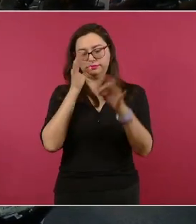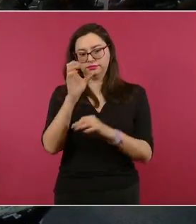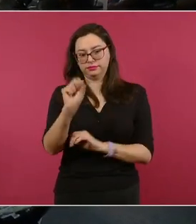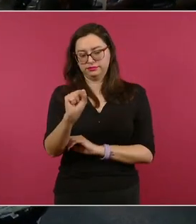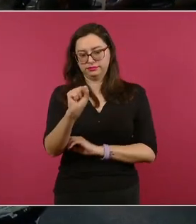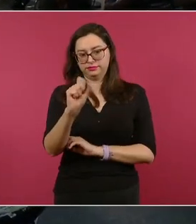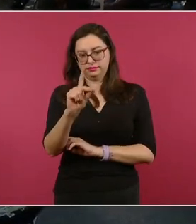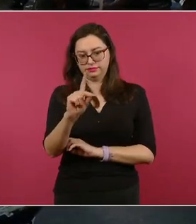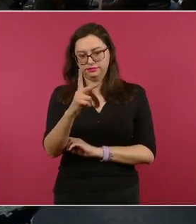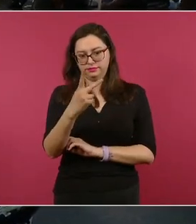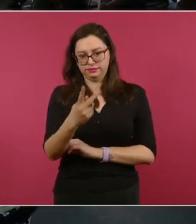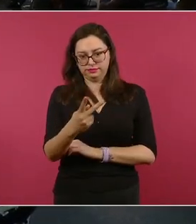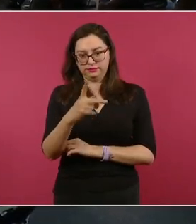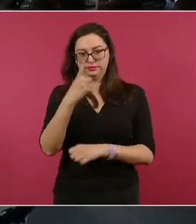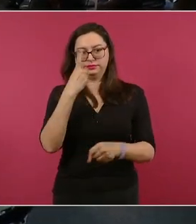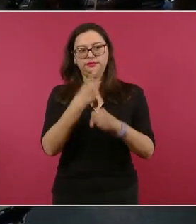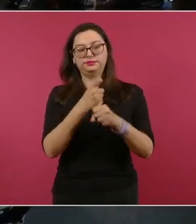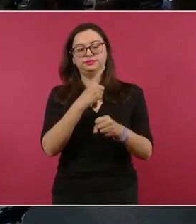es,